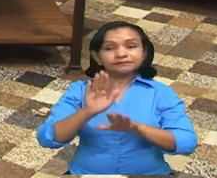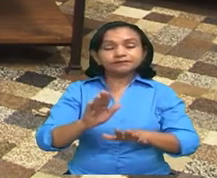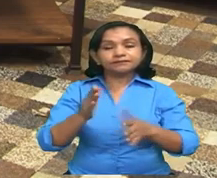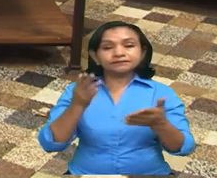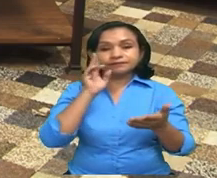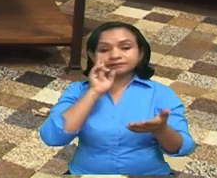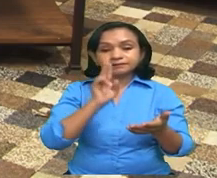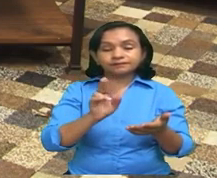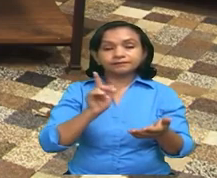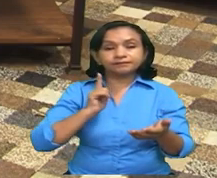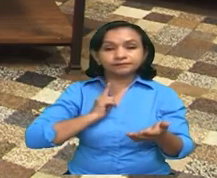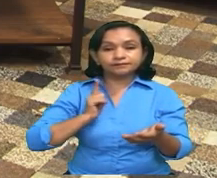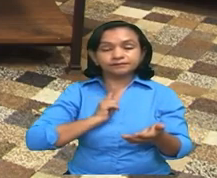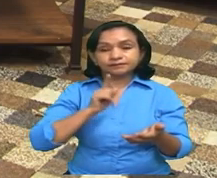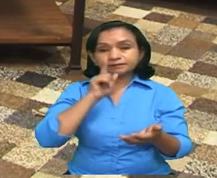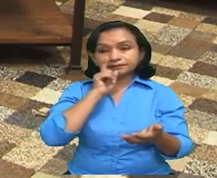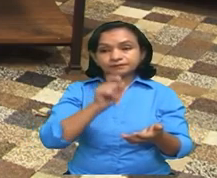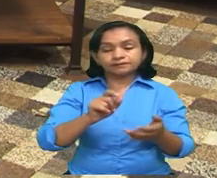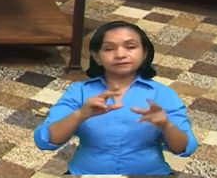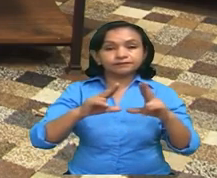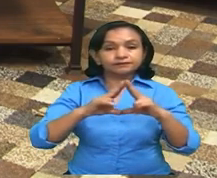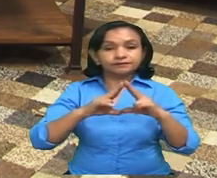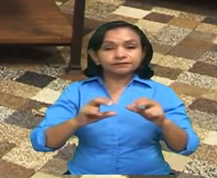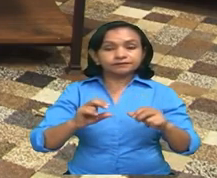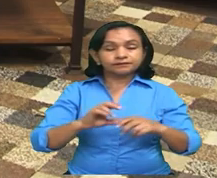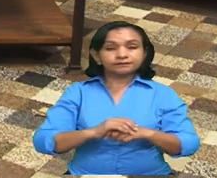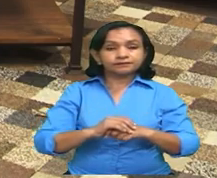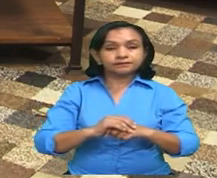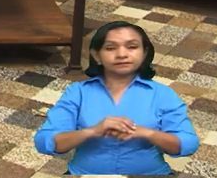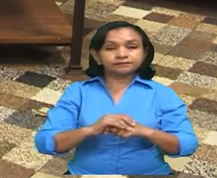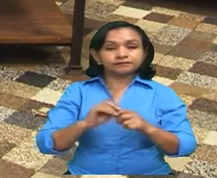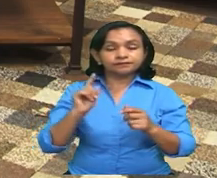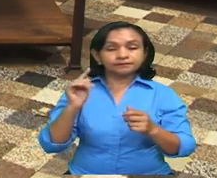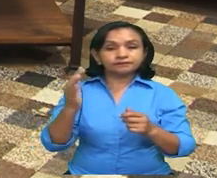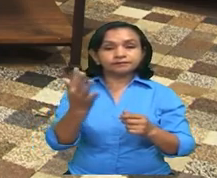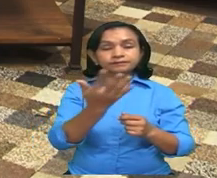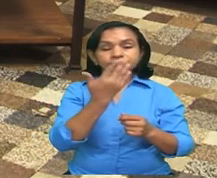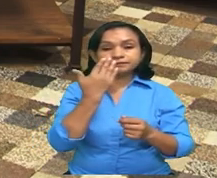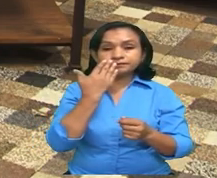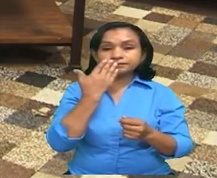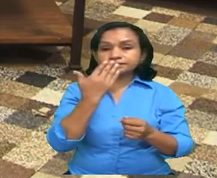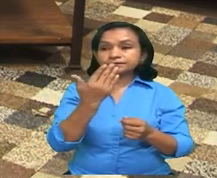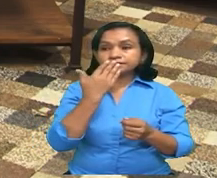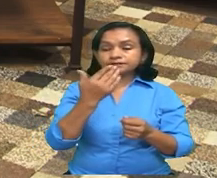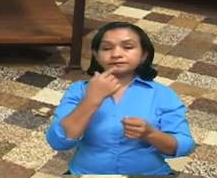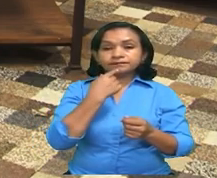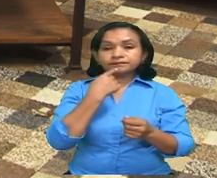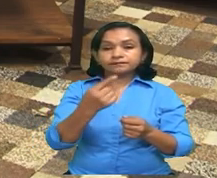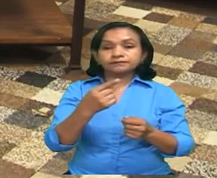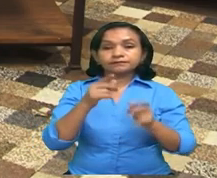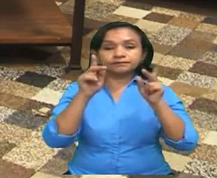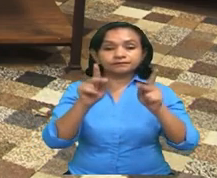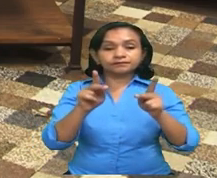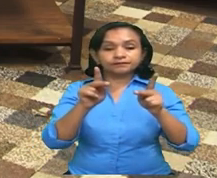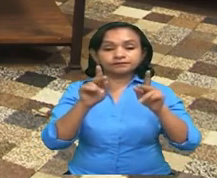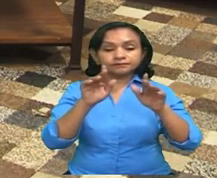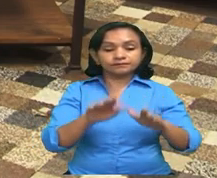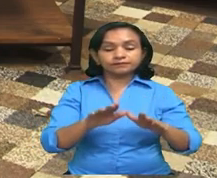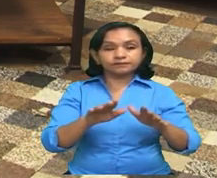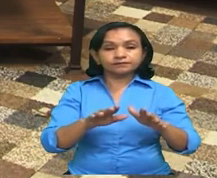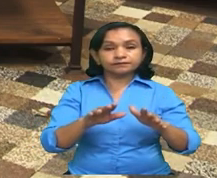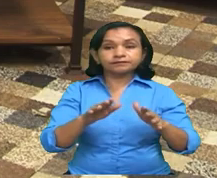está siendo bien recibido, bien atendido, y lo que está viendo le está gustando. Por iniciativa propia, quedarse, aunque